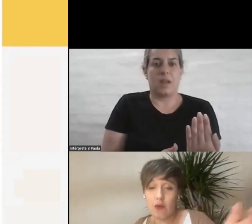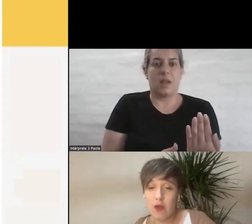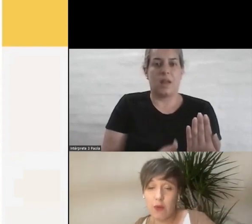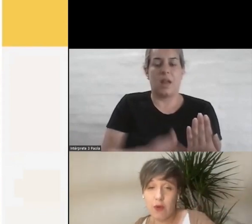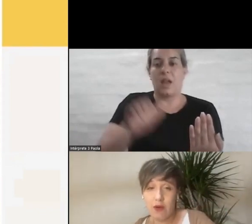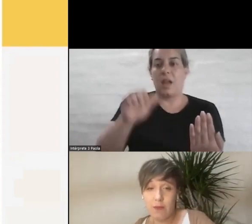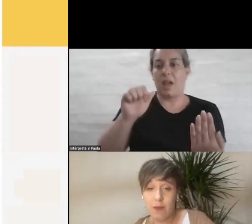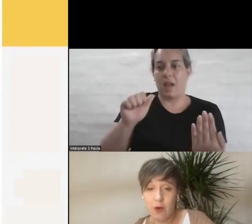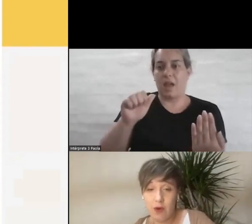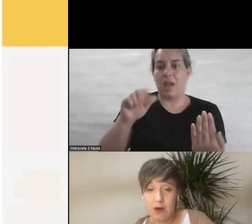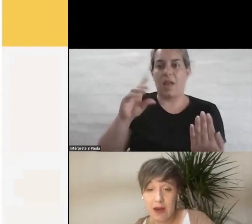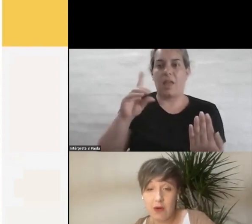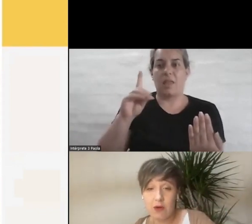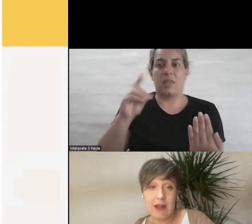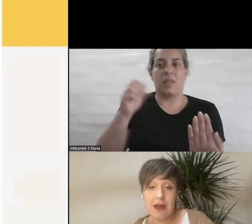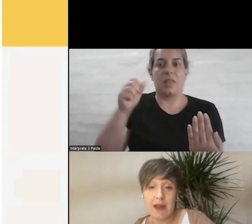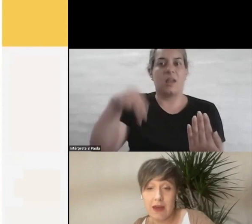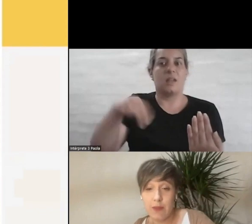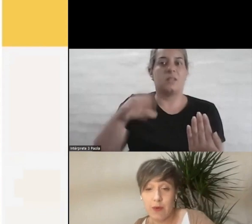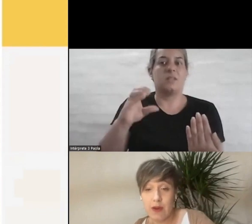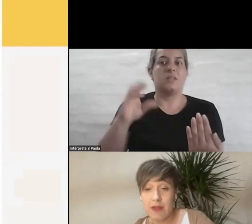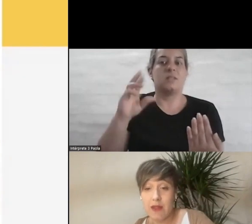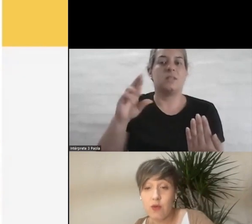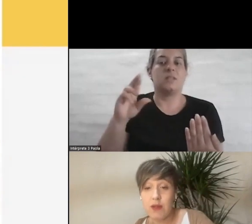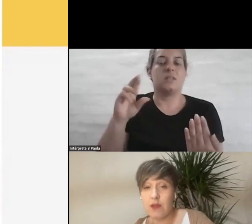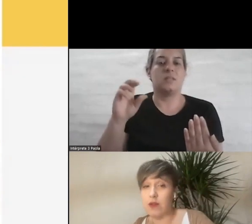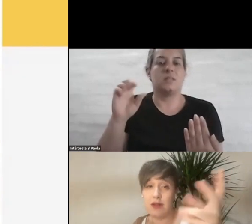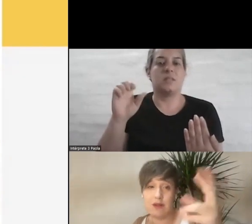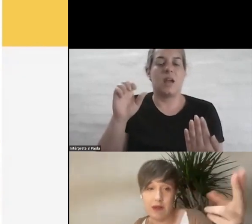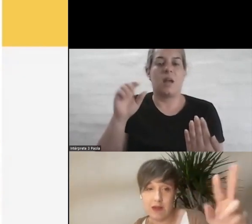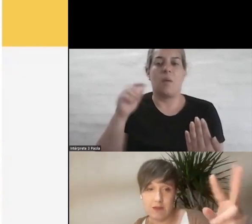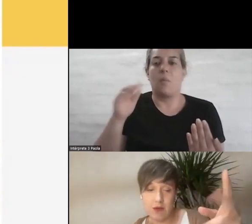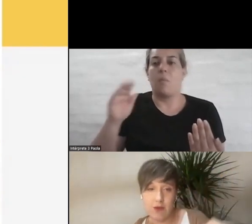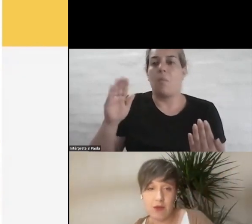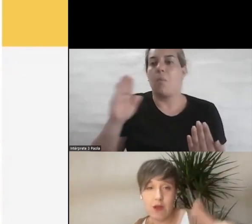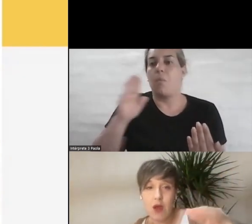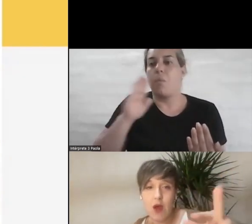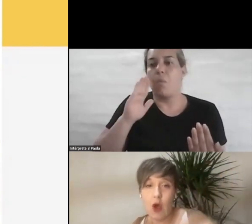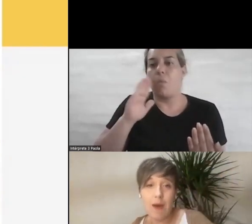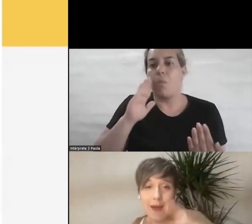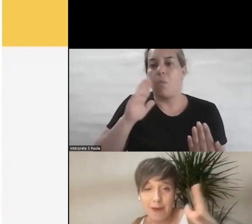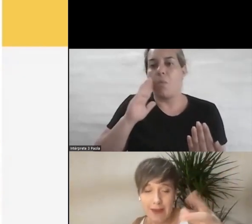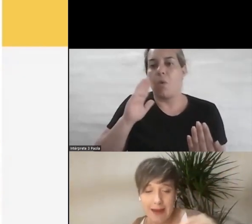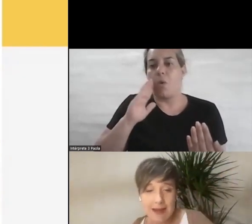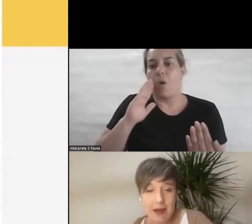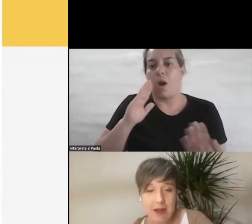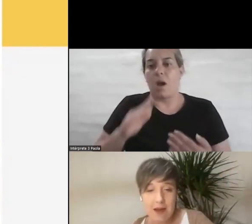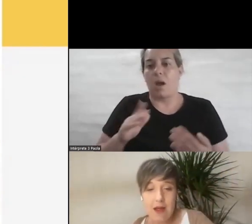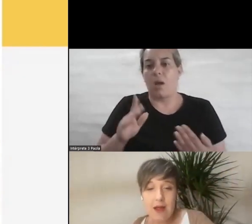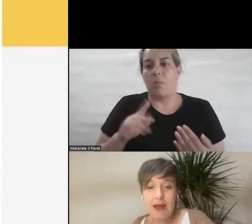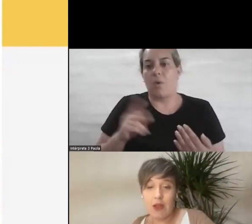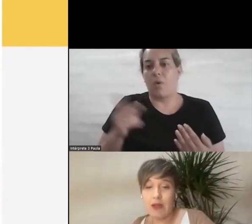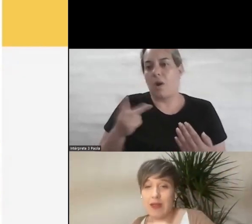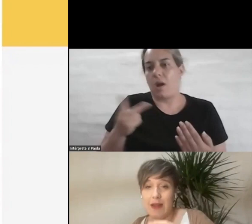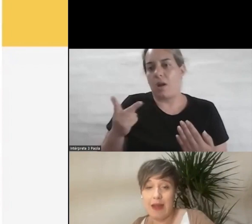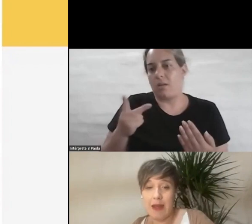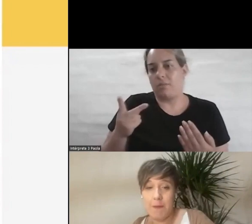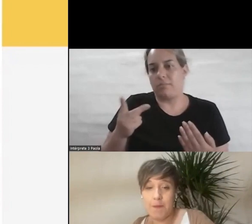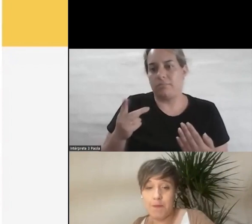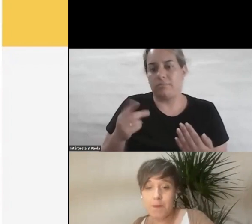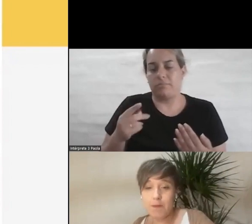fue acuñado por Sarah Coulter Dancer y por Ed Ceruti, entonces es, bueno, pues una combinación de las siglas.